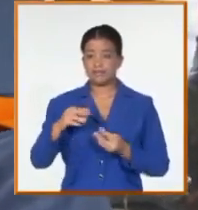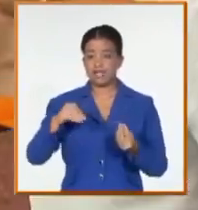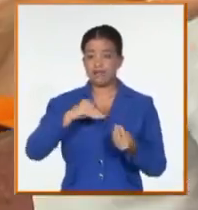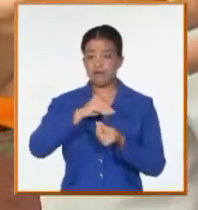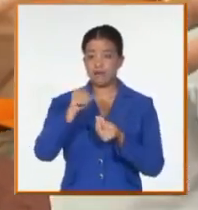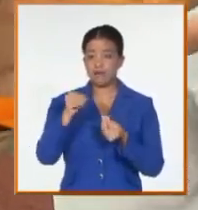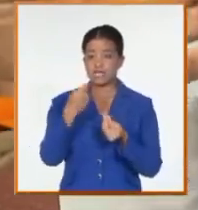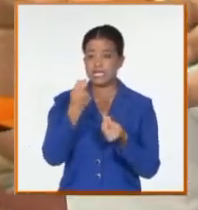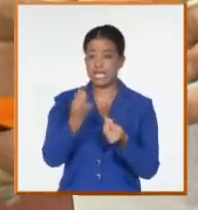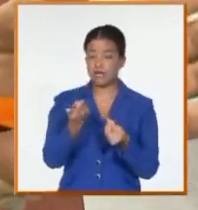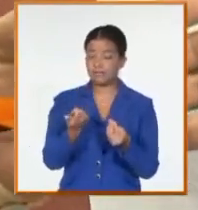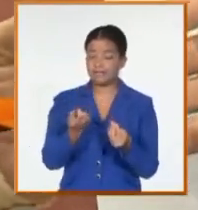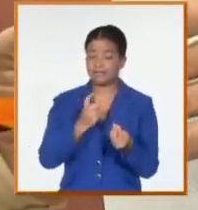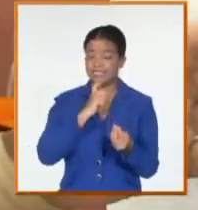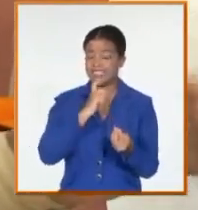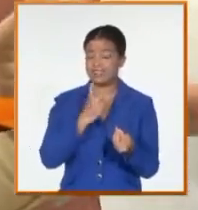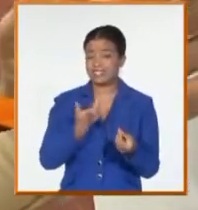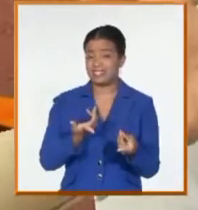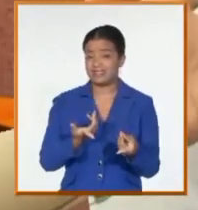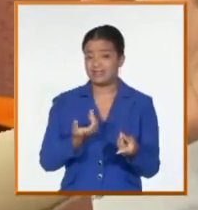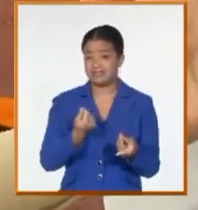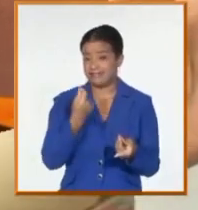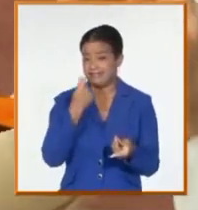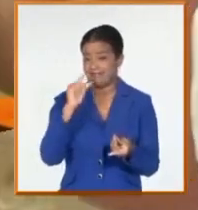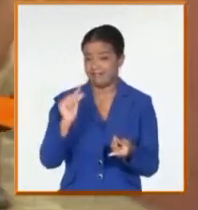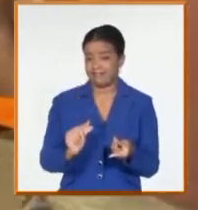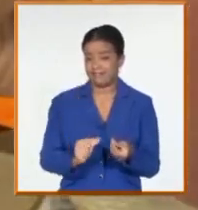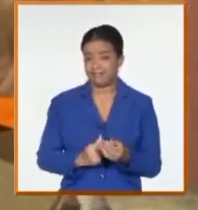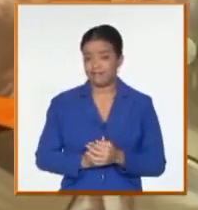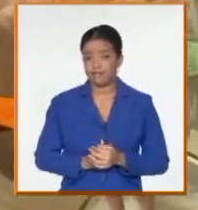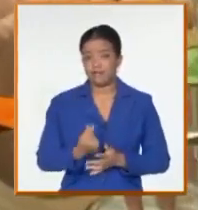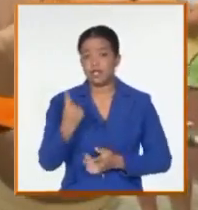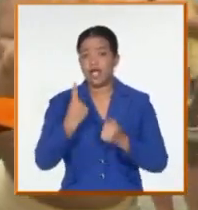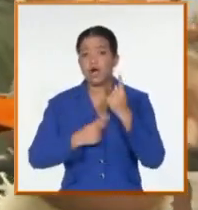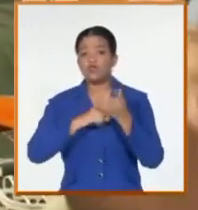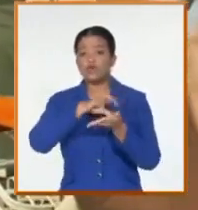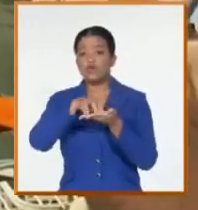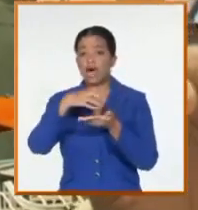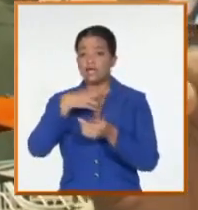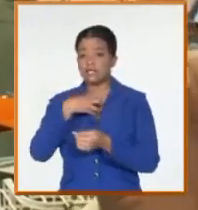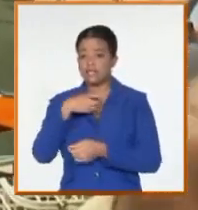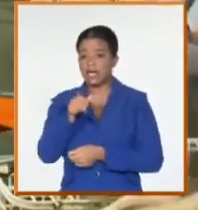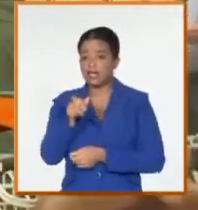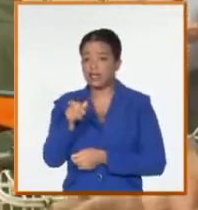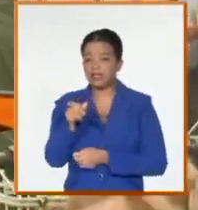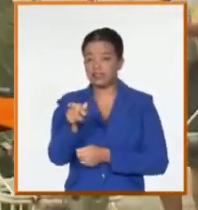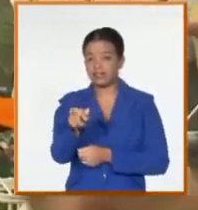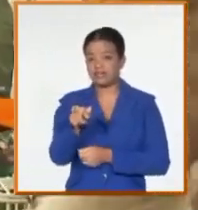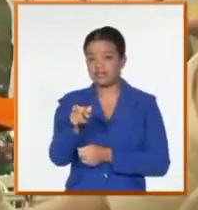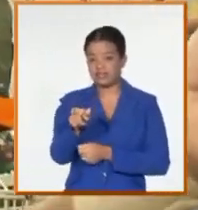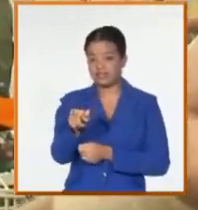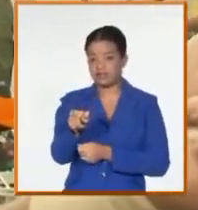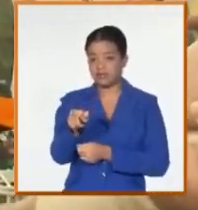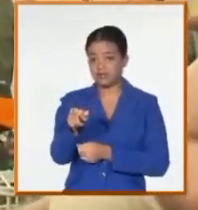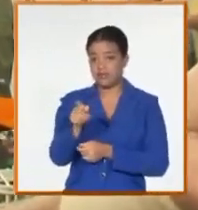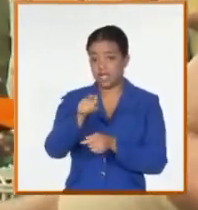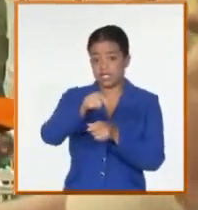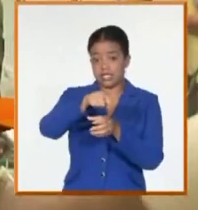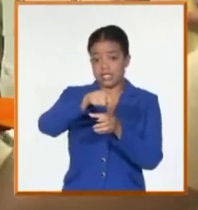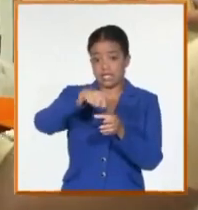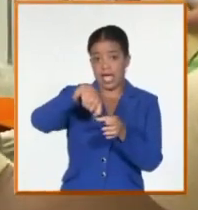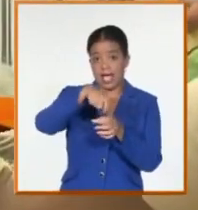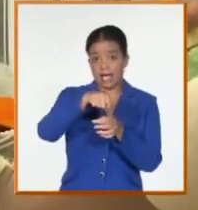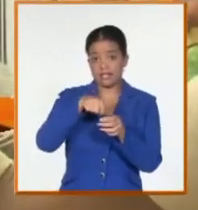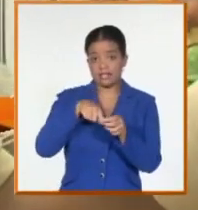me entendió hay lugares que tienen poco con la tarjeta porque se sobreentiende que si viene con la tarjeta